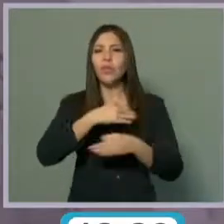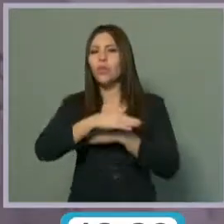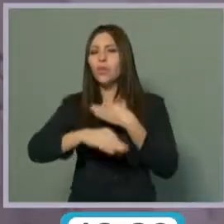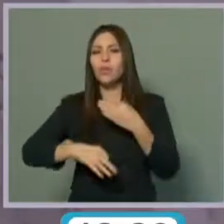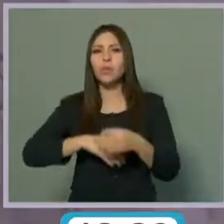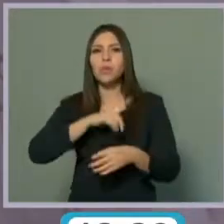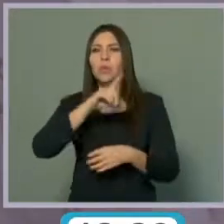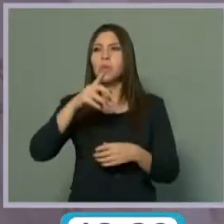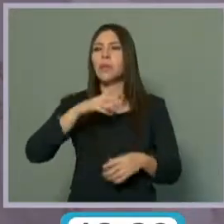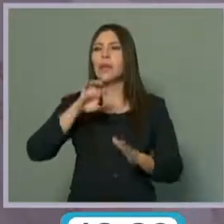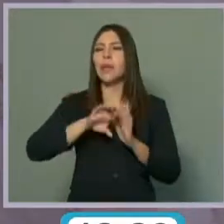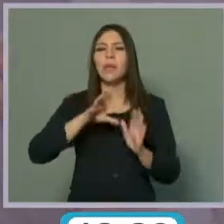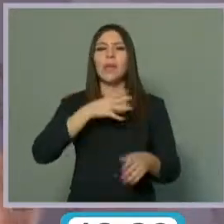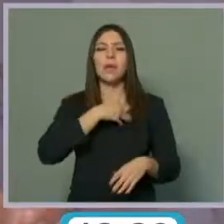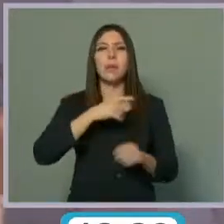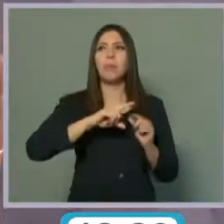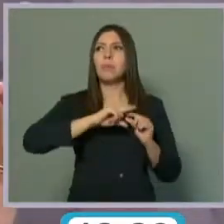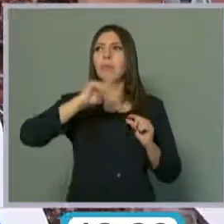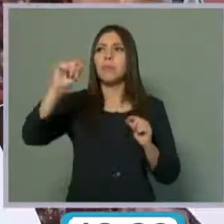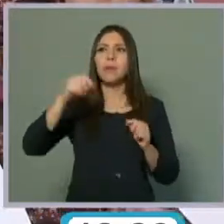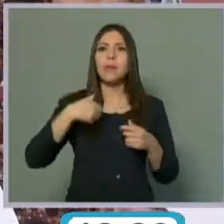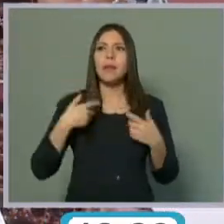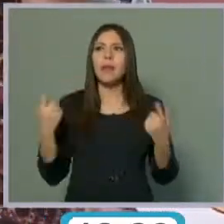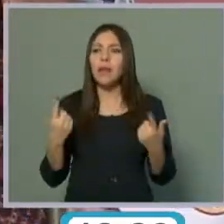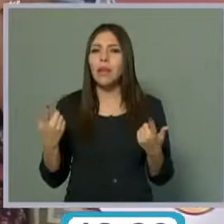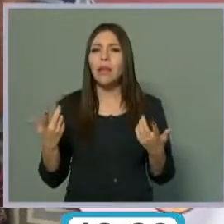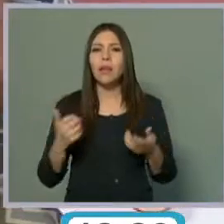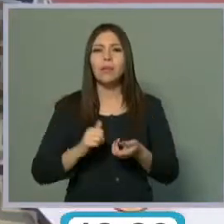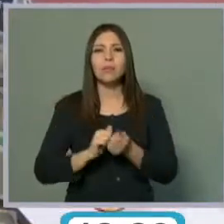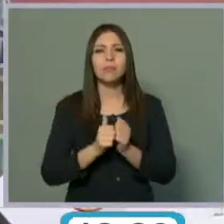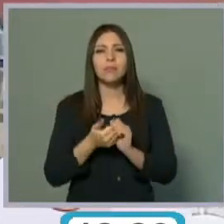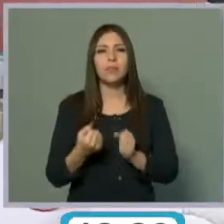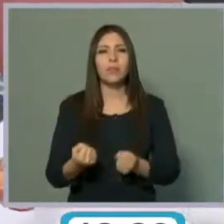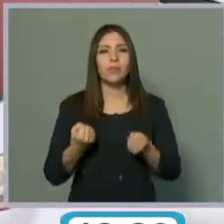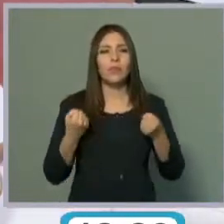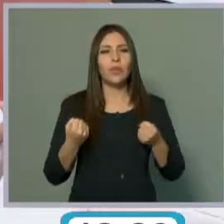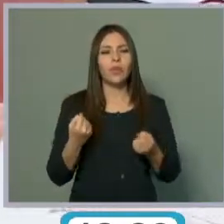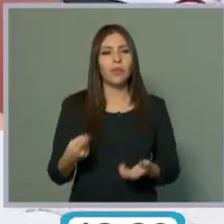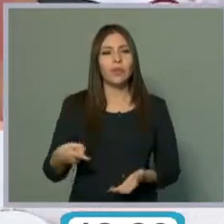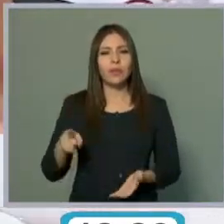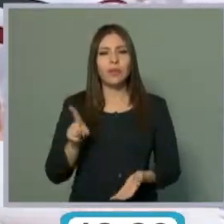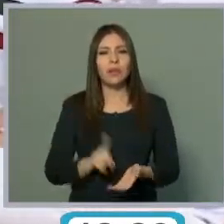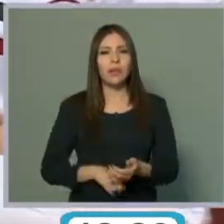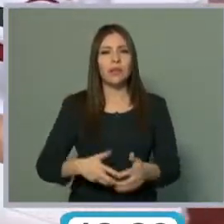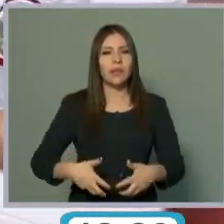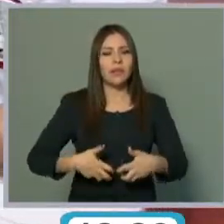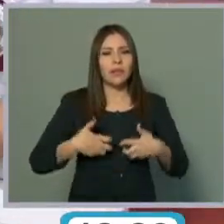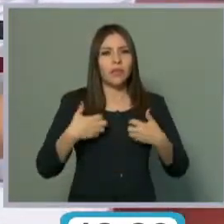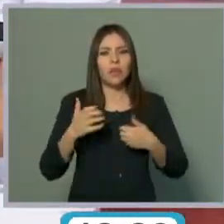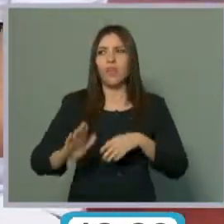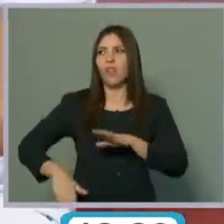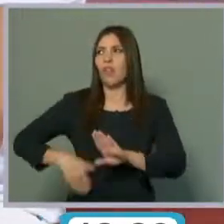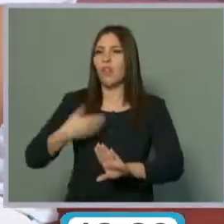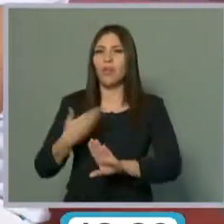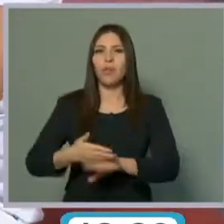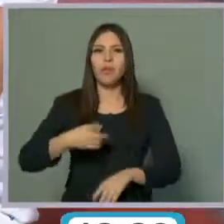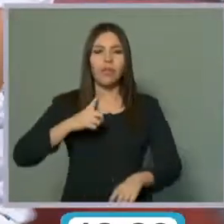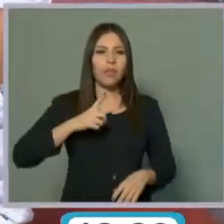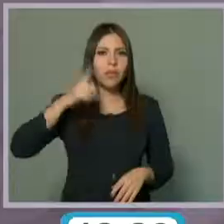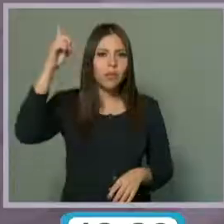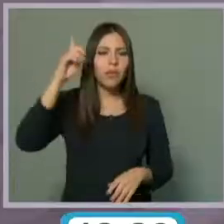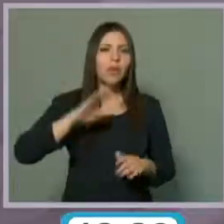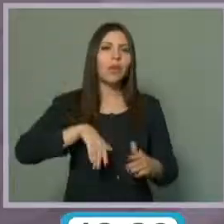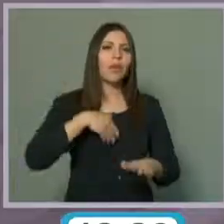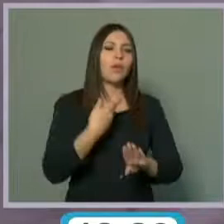van. Entonces empieza esta situación a causar mucho enojo, mucha ira hasta contra Dios, contra